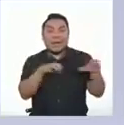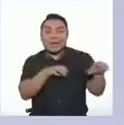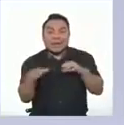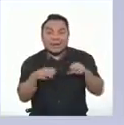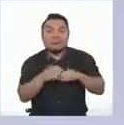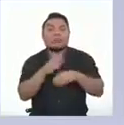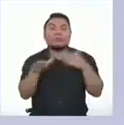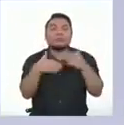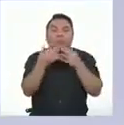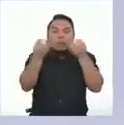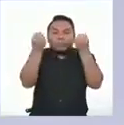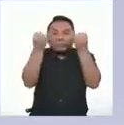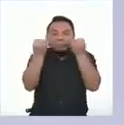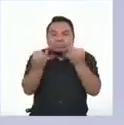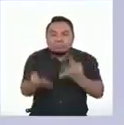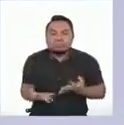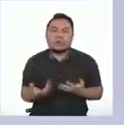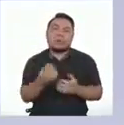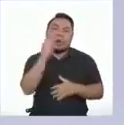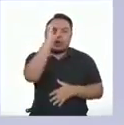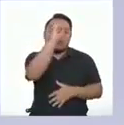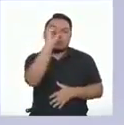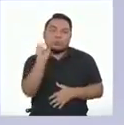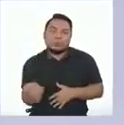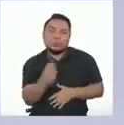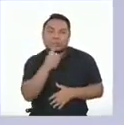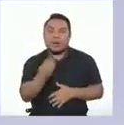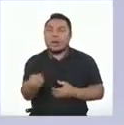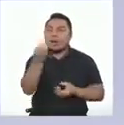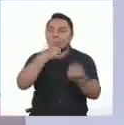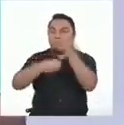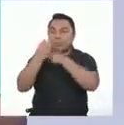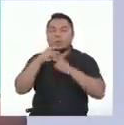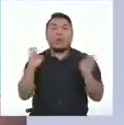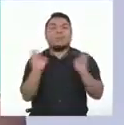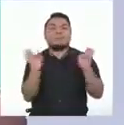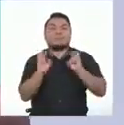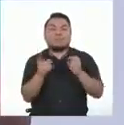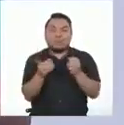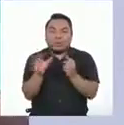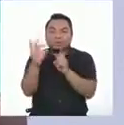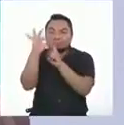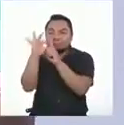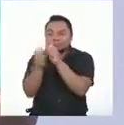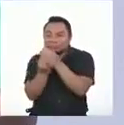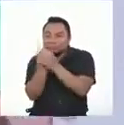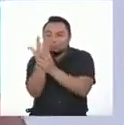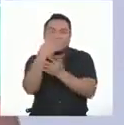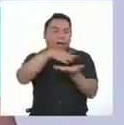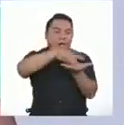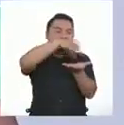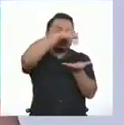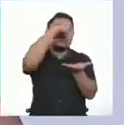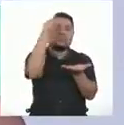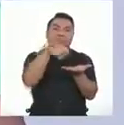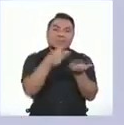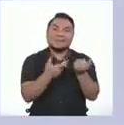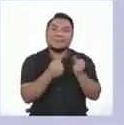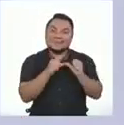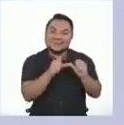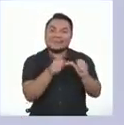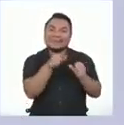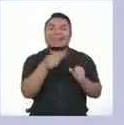realizado varios cálculos con los porcentajes de aporte proteico de los germinados de acuerdo con las necesidades que